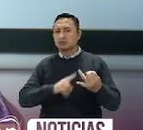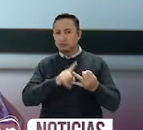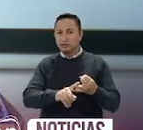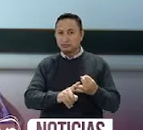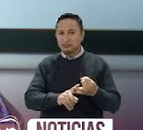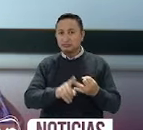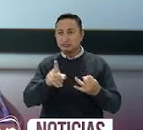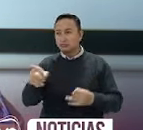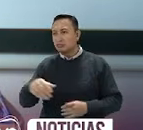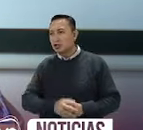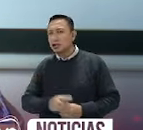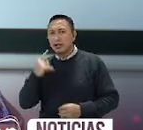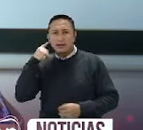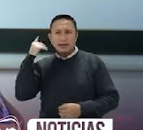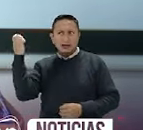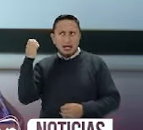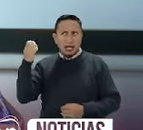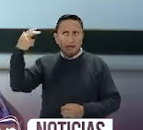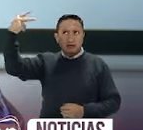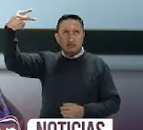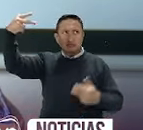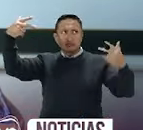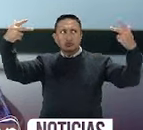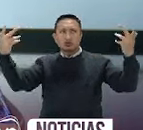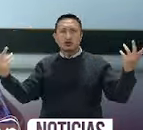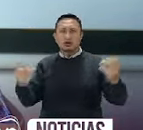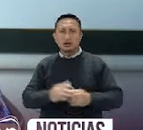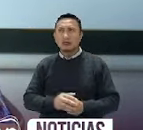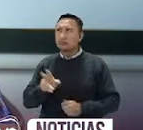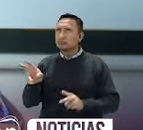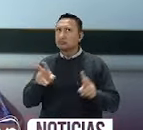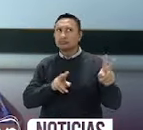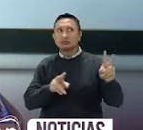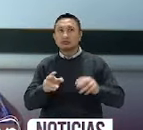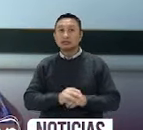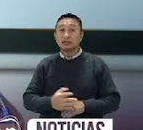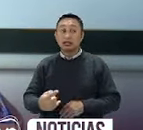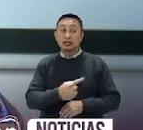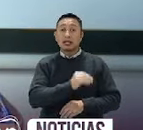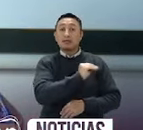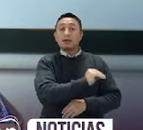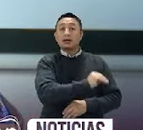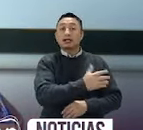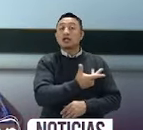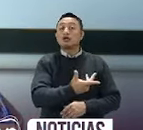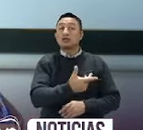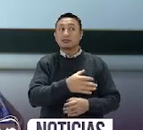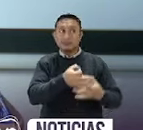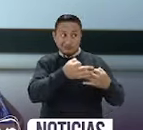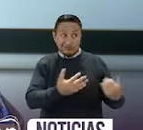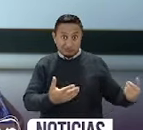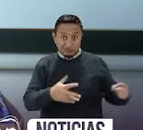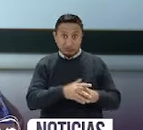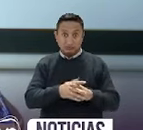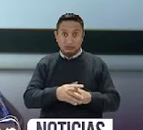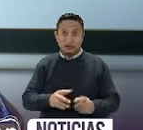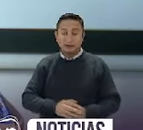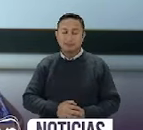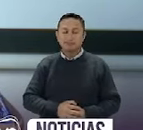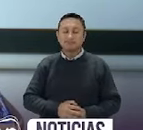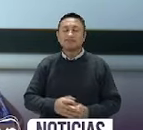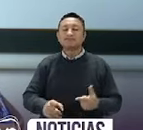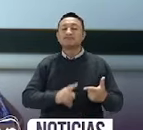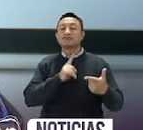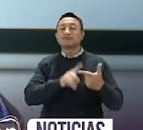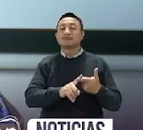o tal vez cámaras de seguridad para que les avise a las otras personas en qué momento pueden actuar. Y a su vez también la